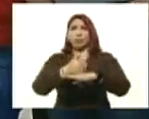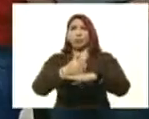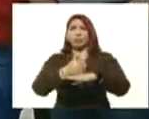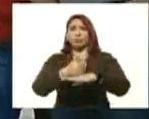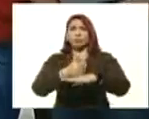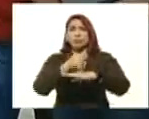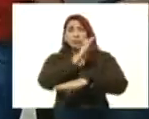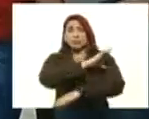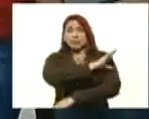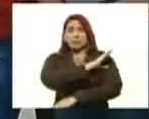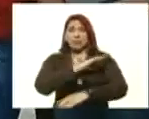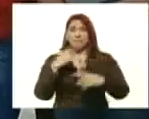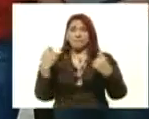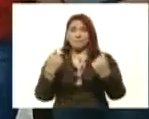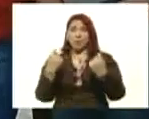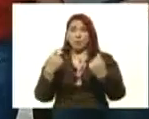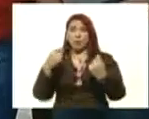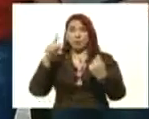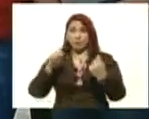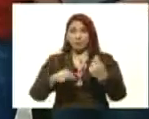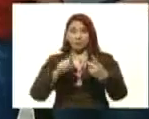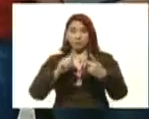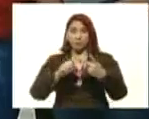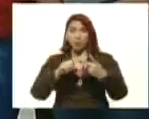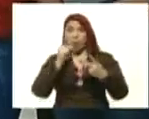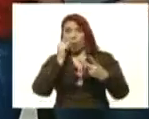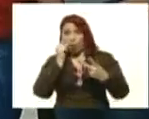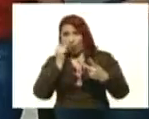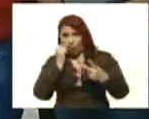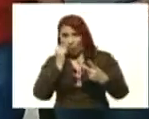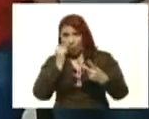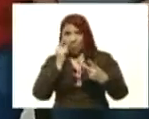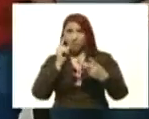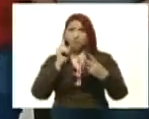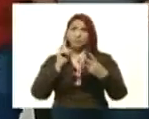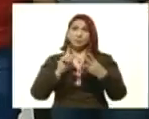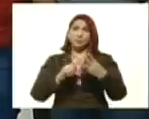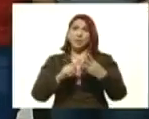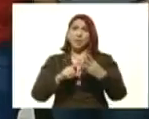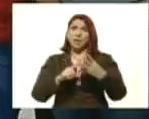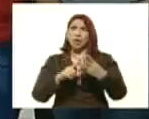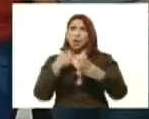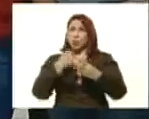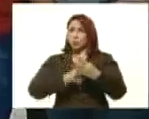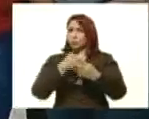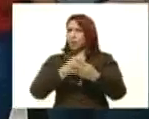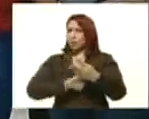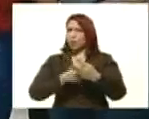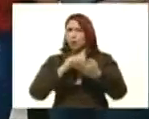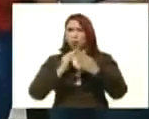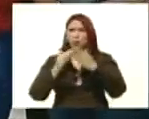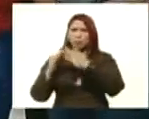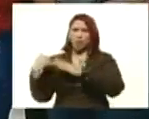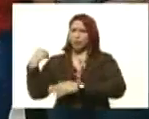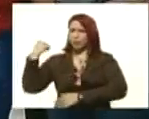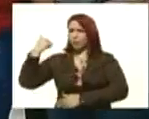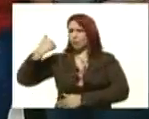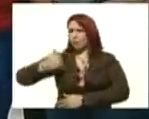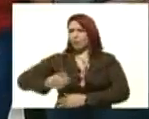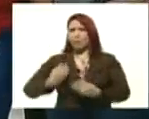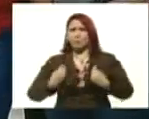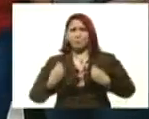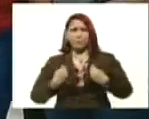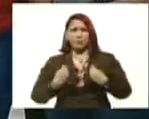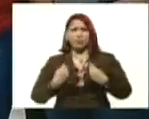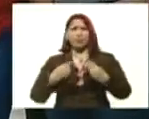está la Autoridad Única de Salud de Caracas, el doctor Armando Marín, están unas luchadoras de la comunidad de toda la vida, Livia Pérez